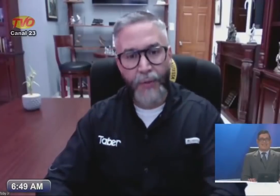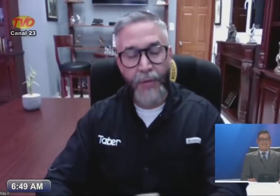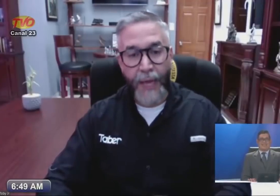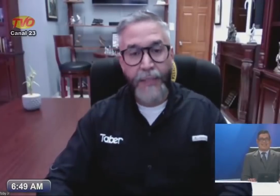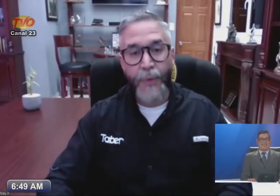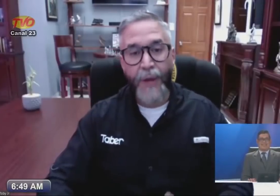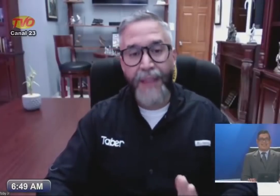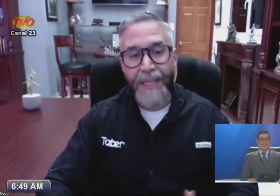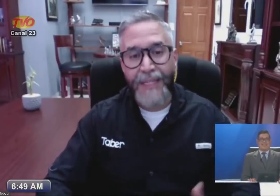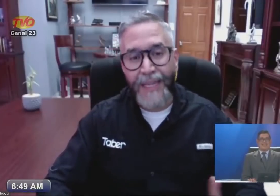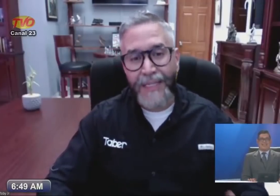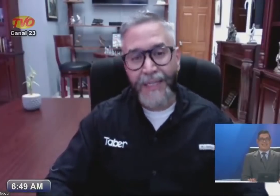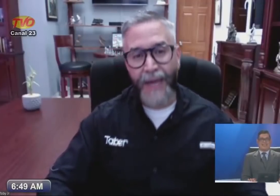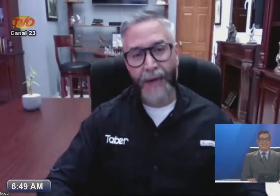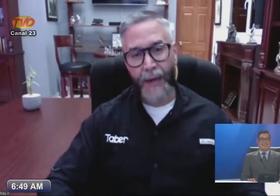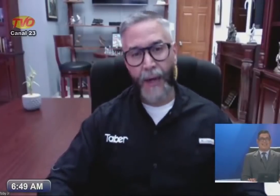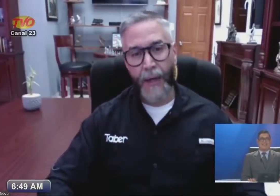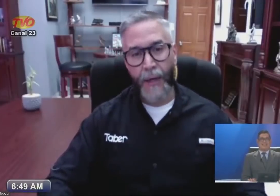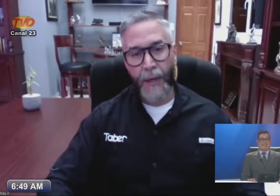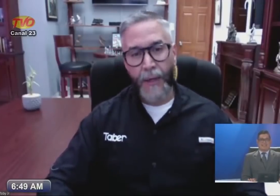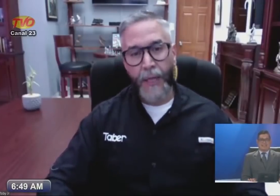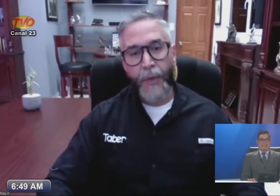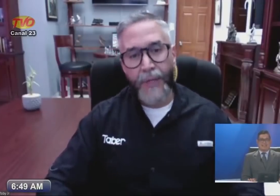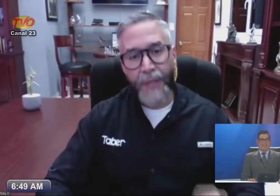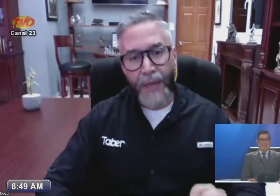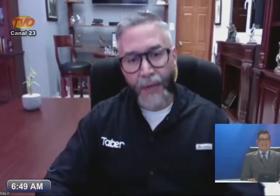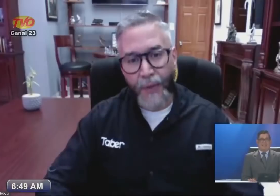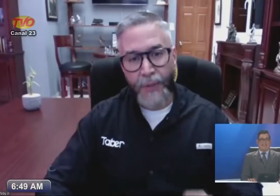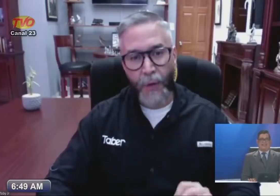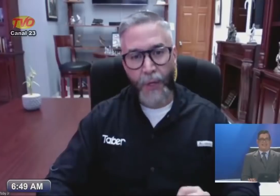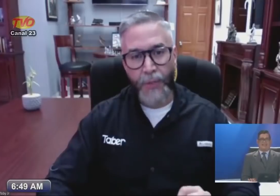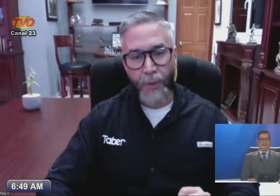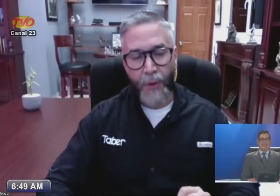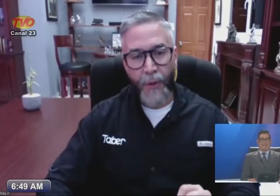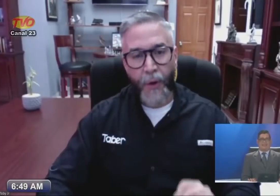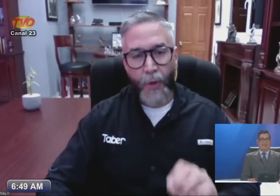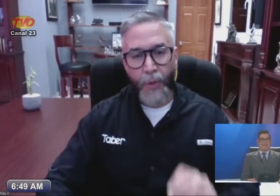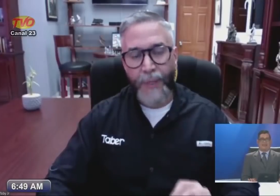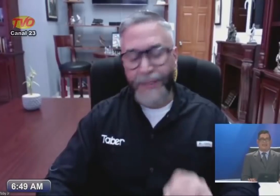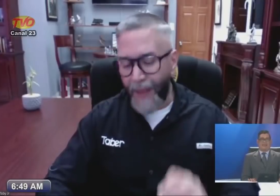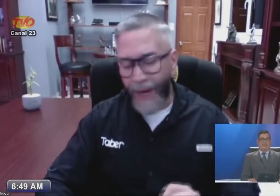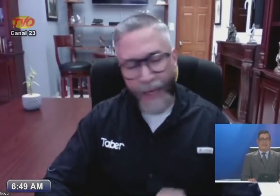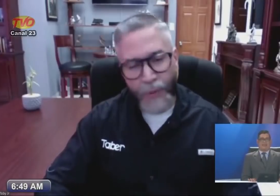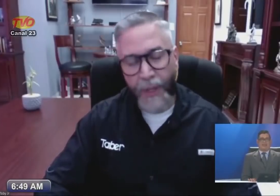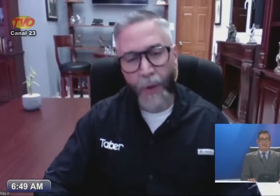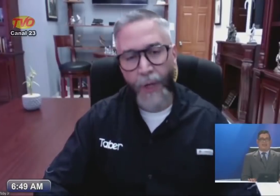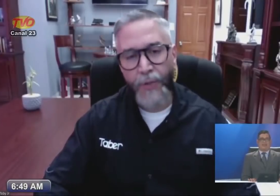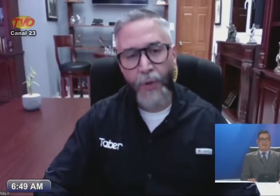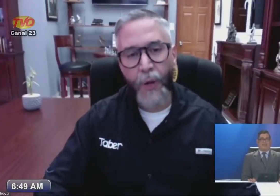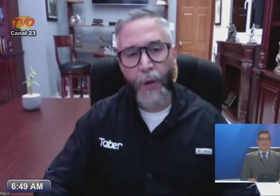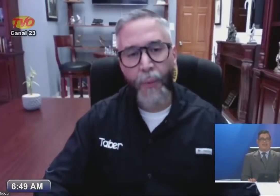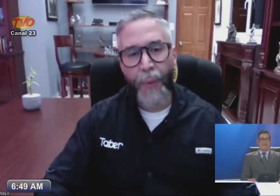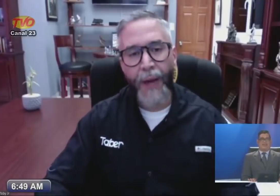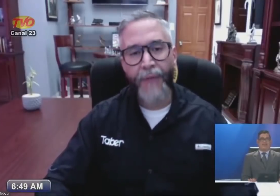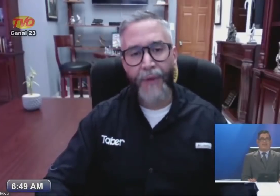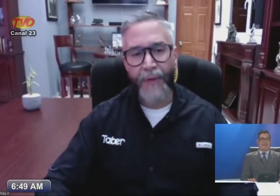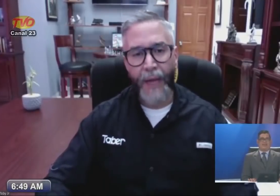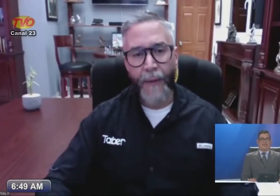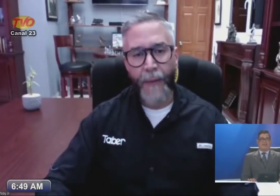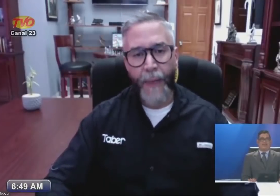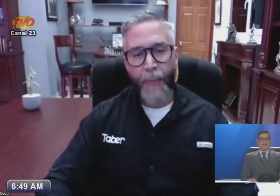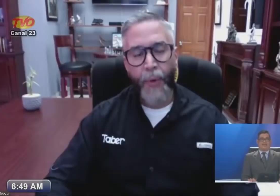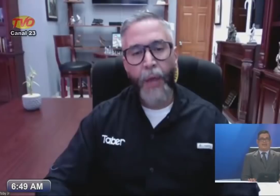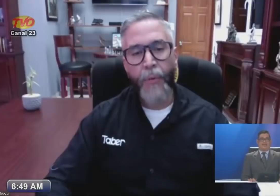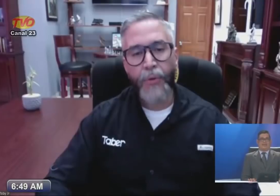conocen a jesús ese es una evidencia externa de que usted tiene alimentos en el corazón josé luís tener a jesús en el corazón recomprar la